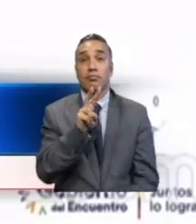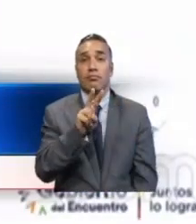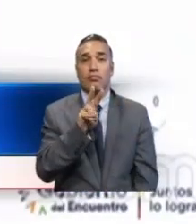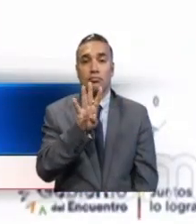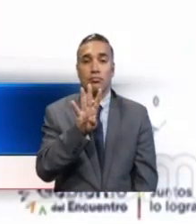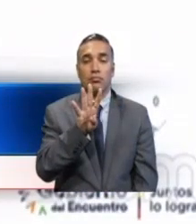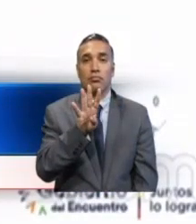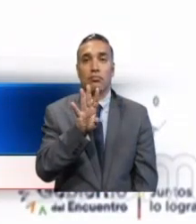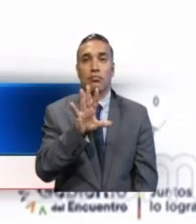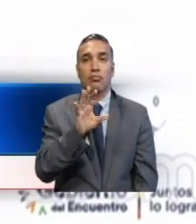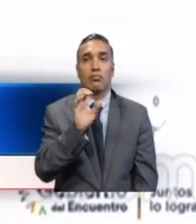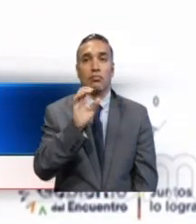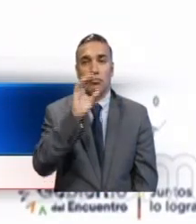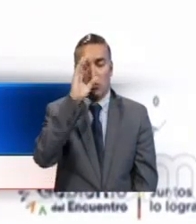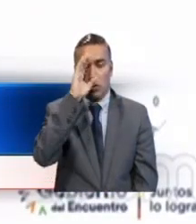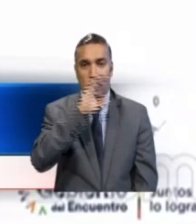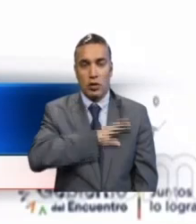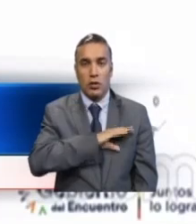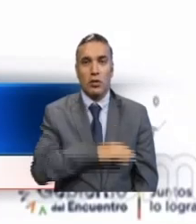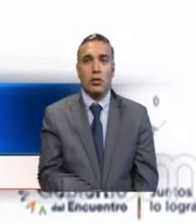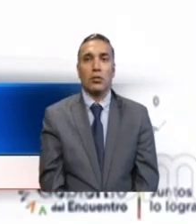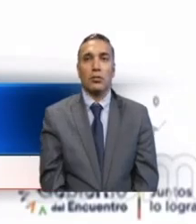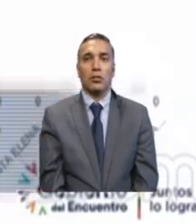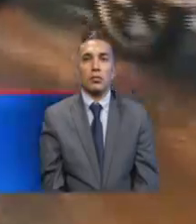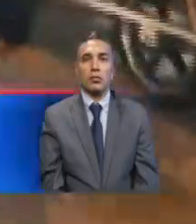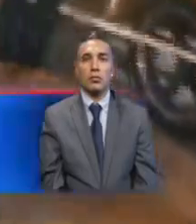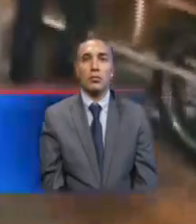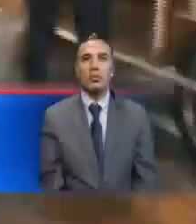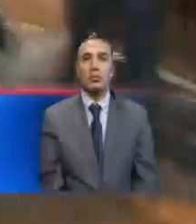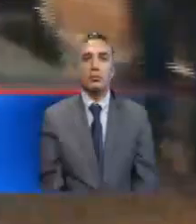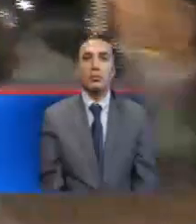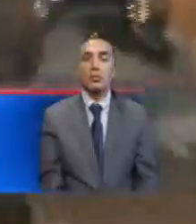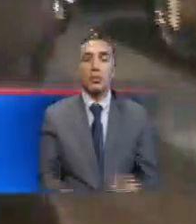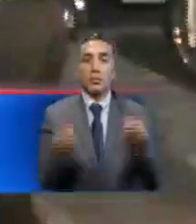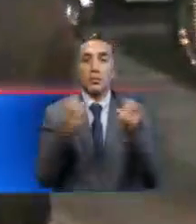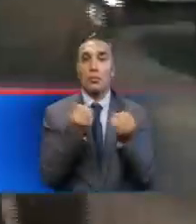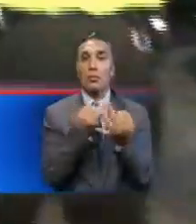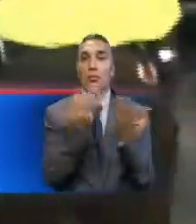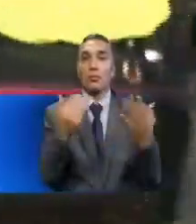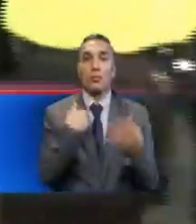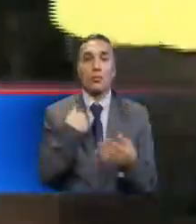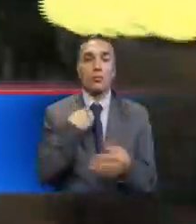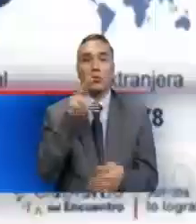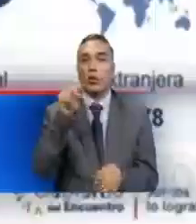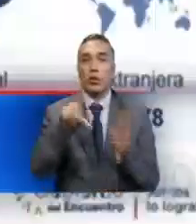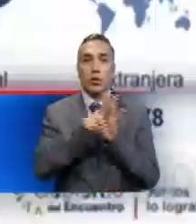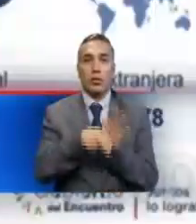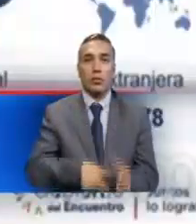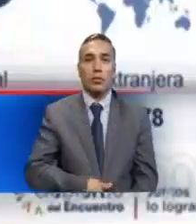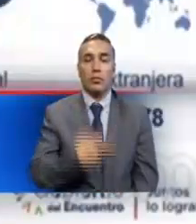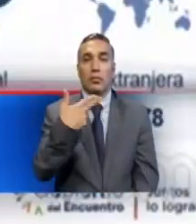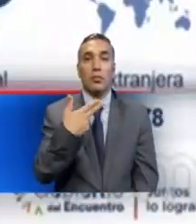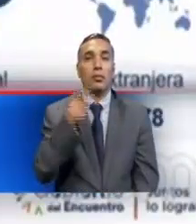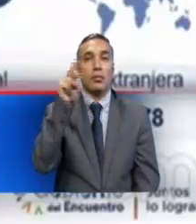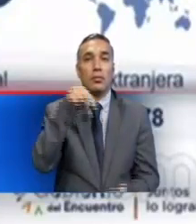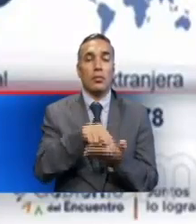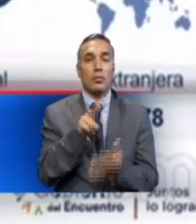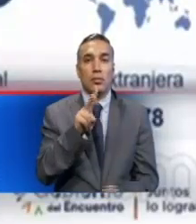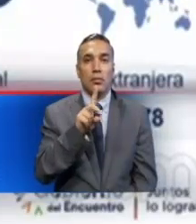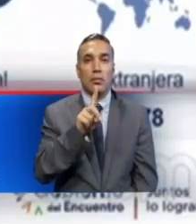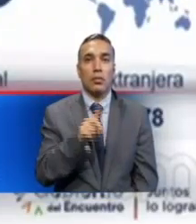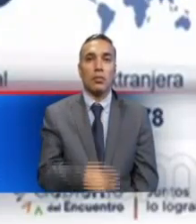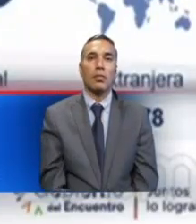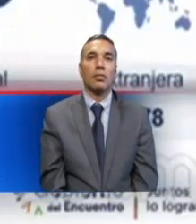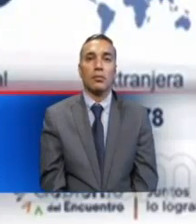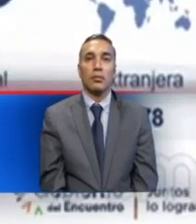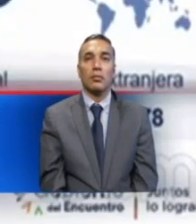24 policías en actos de servicio. También entregó cifras de tenencia ilegal de armas. El año 2021 ha